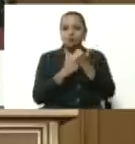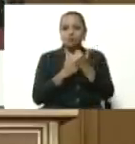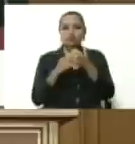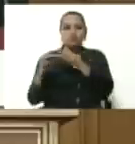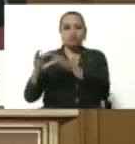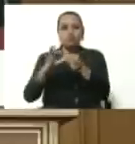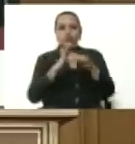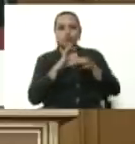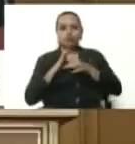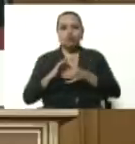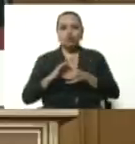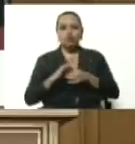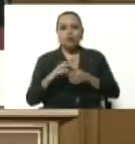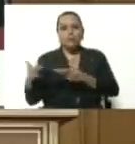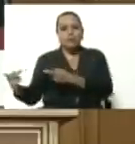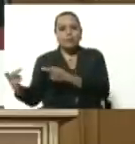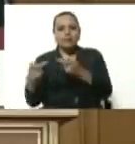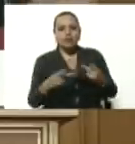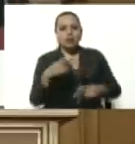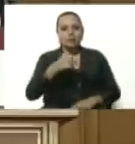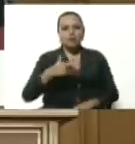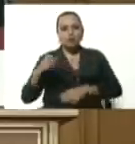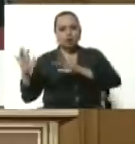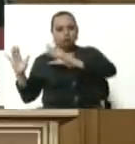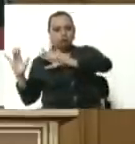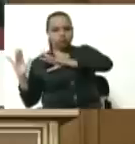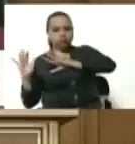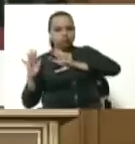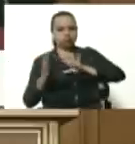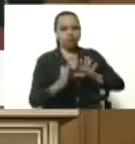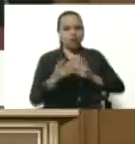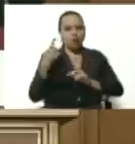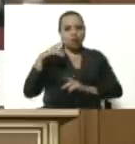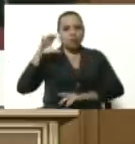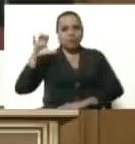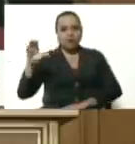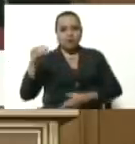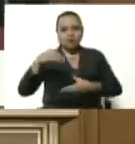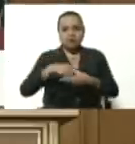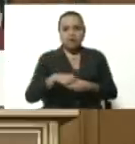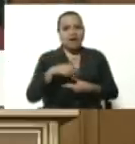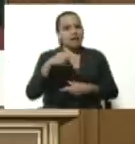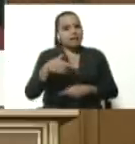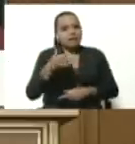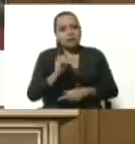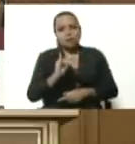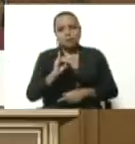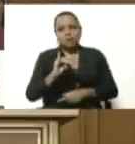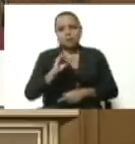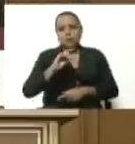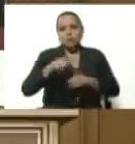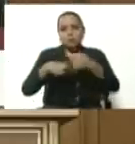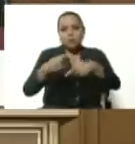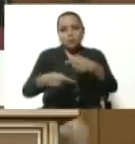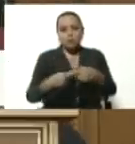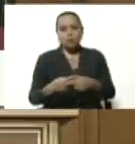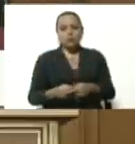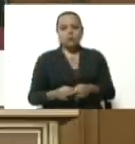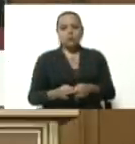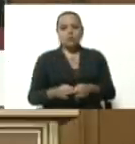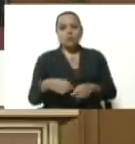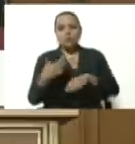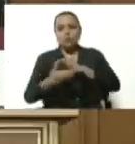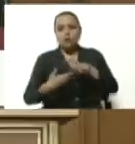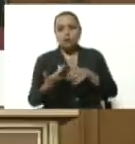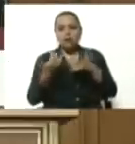unión. Sean bienvenidos los compatriotas que vienen desde afuera, así tengamos el problema de los muros sanitarios que tenemos